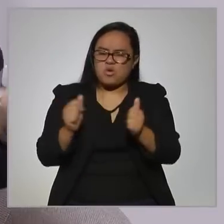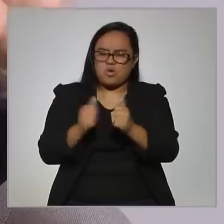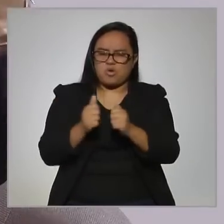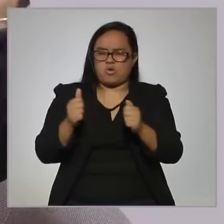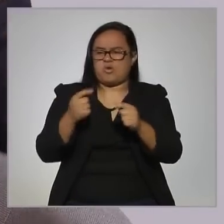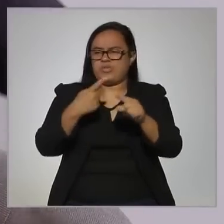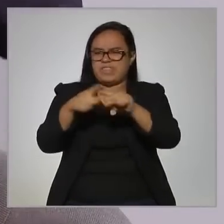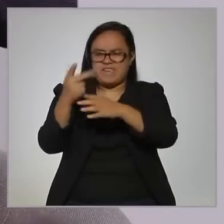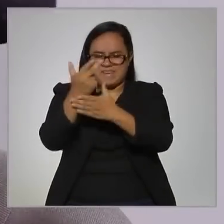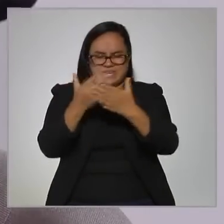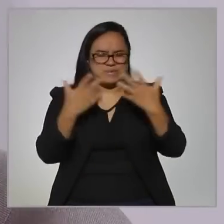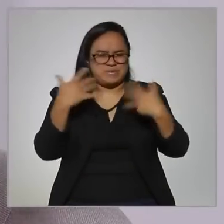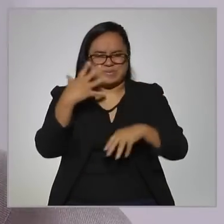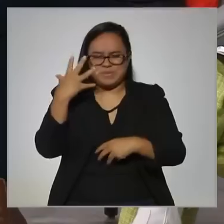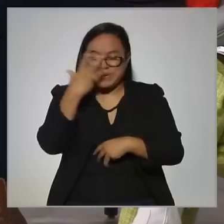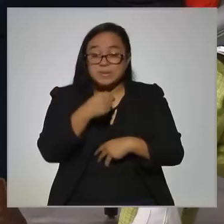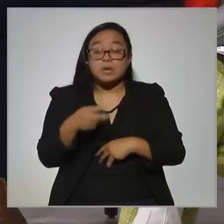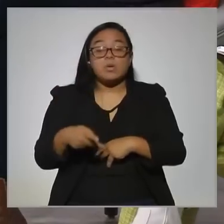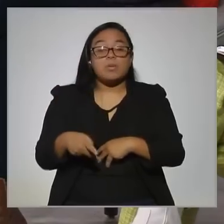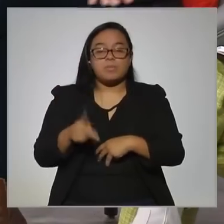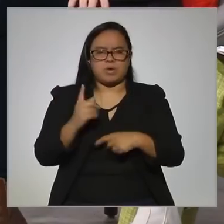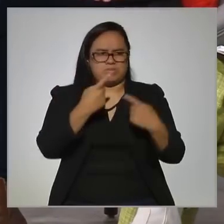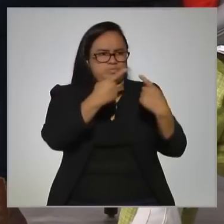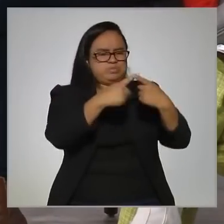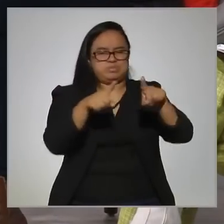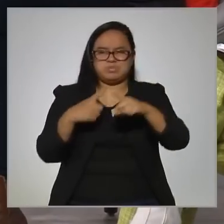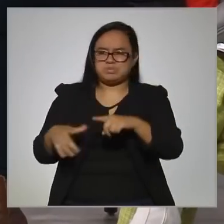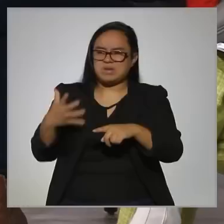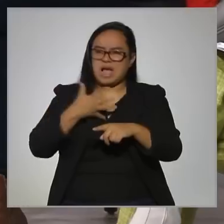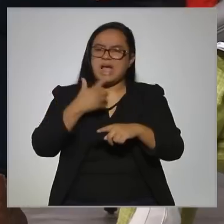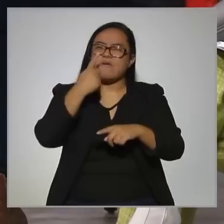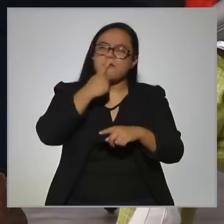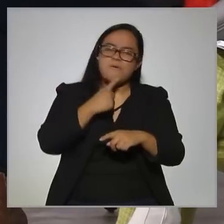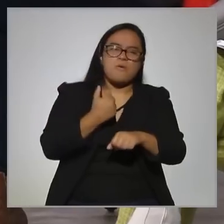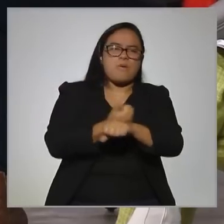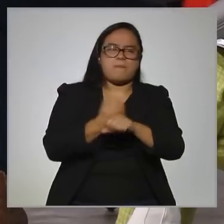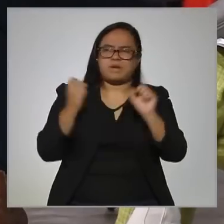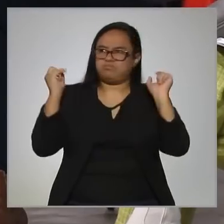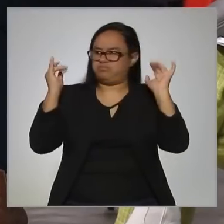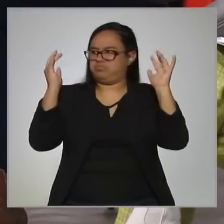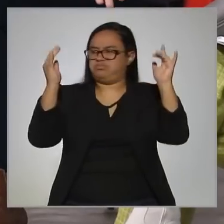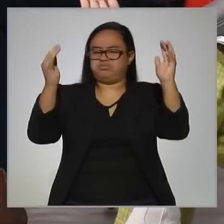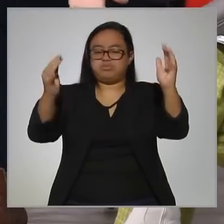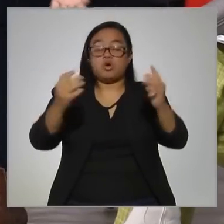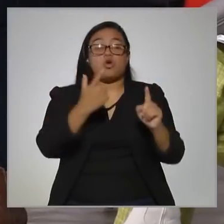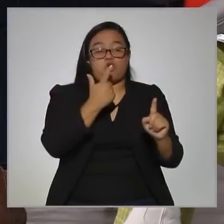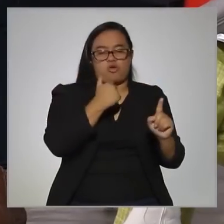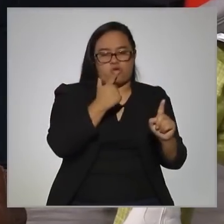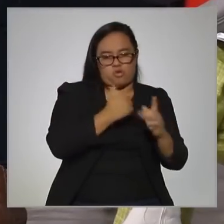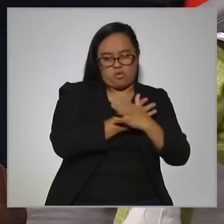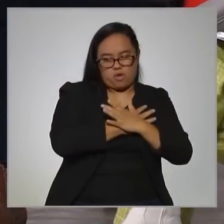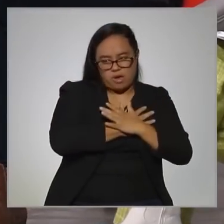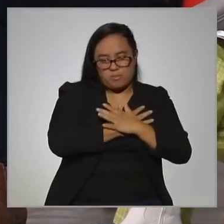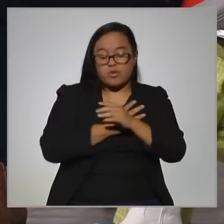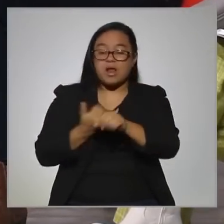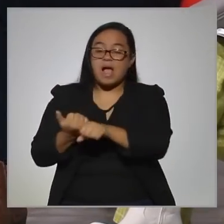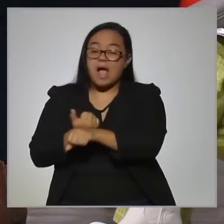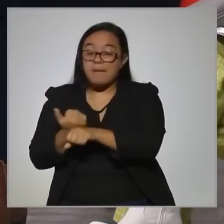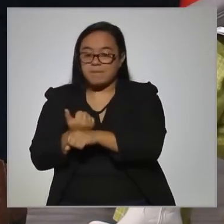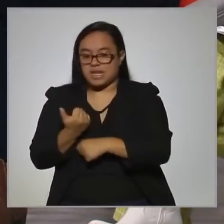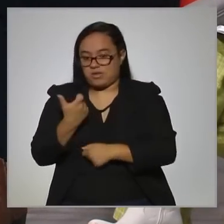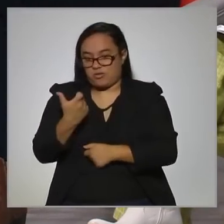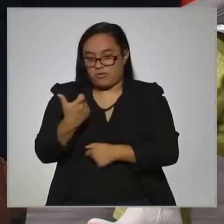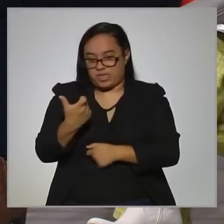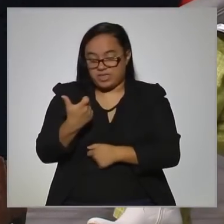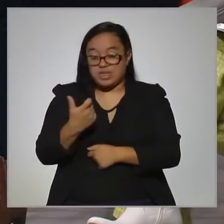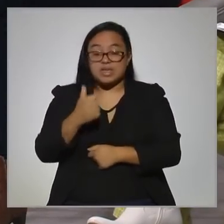y todos divinos, pero entonces todo el panorama se llena de rojo y de amarillo por estas razones, rojo para el amor y Pues amarillo claro. para el dinero.